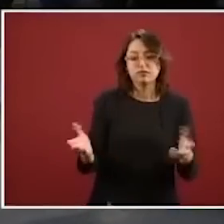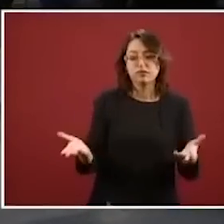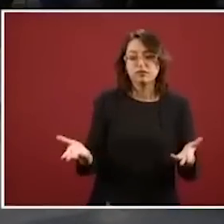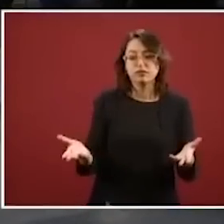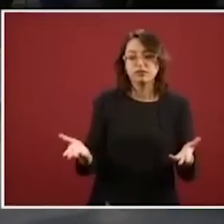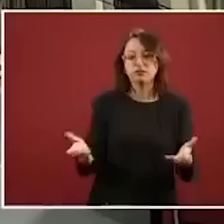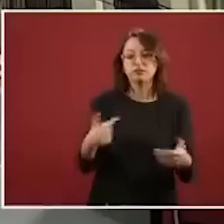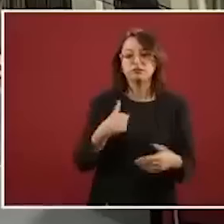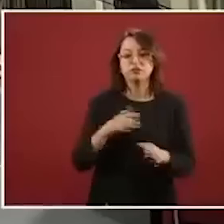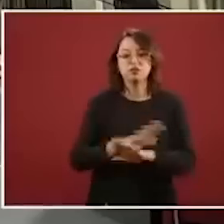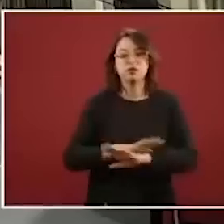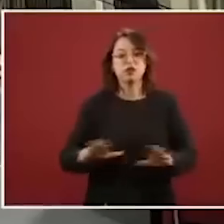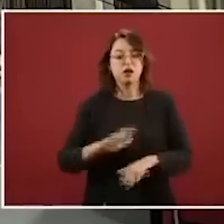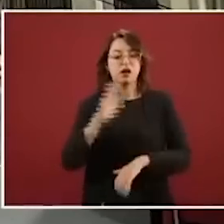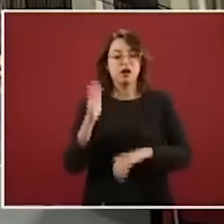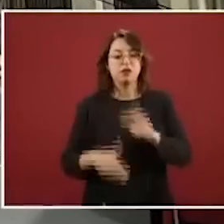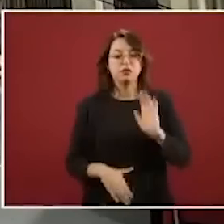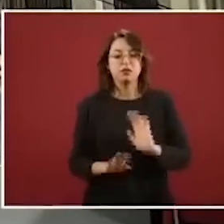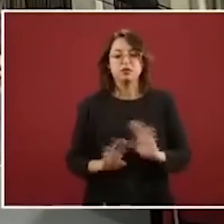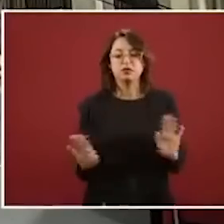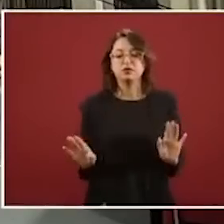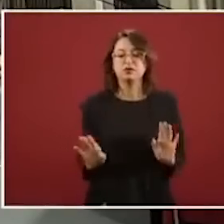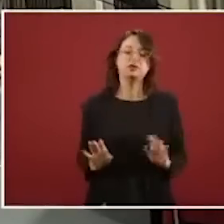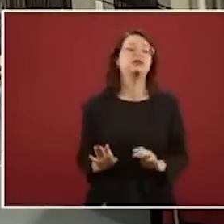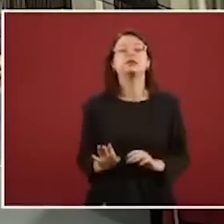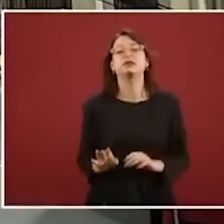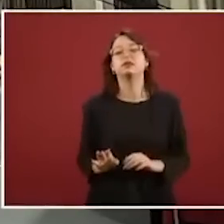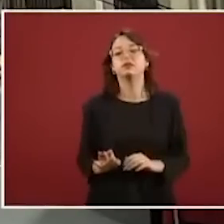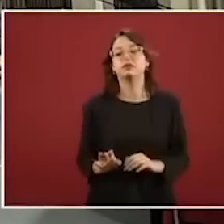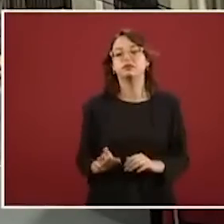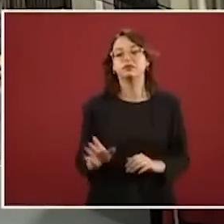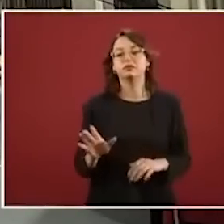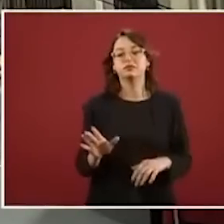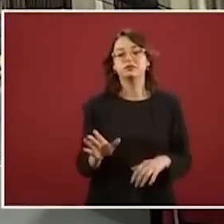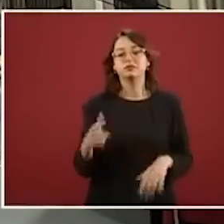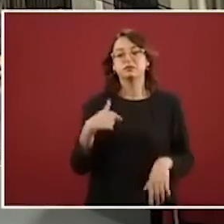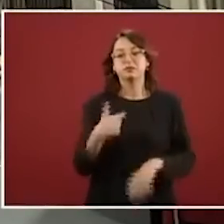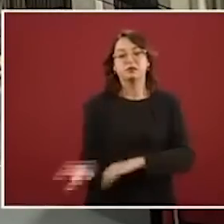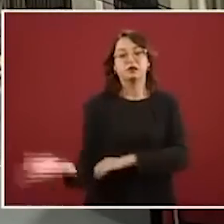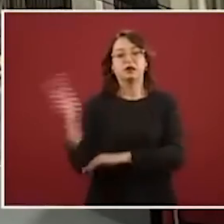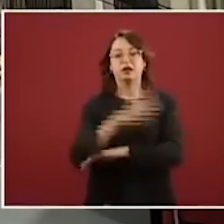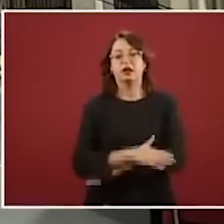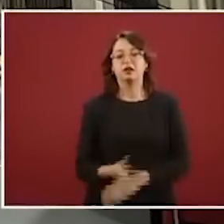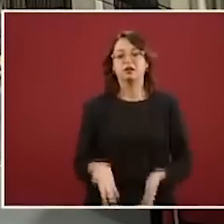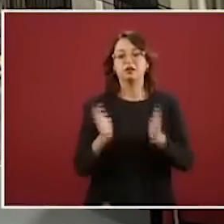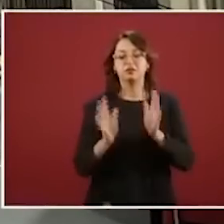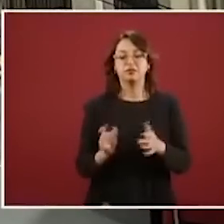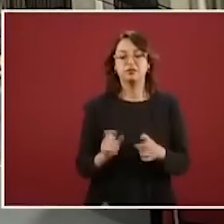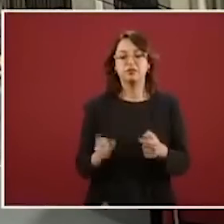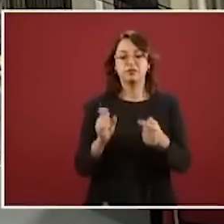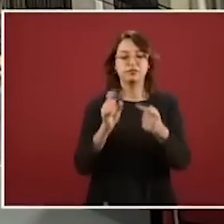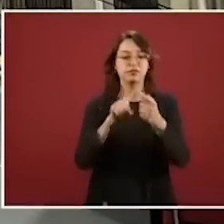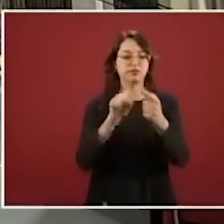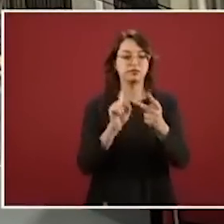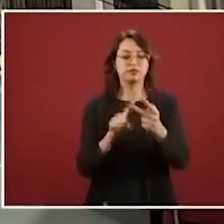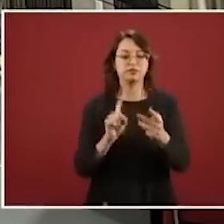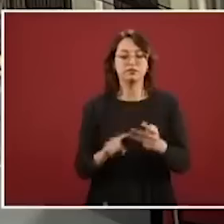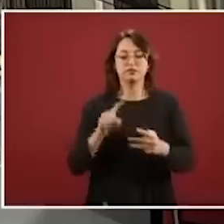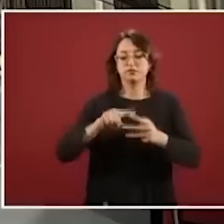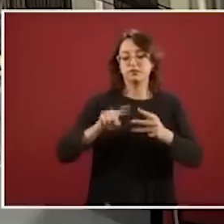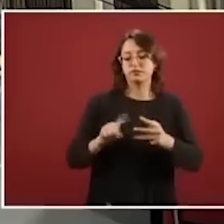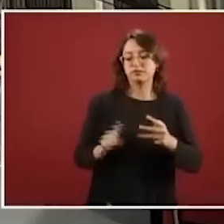Ya cerré yo. A ver, vamos a hacer una cosa, porque si no, no nos vamos a ir todo el día. Vamos a hacer tres preguntas, una,